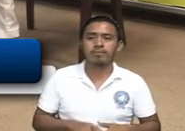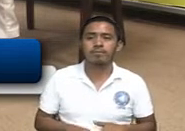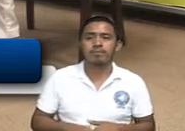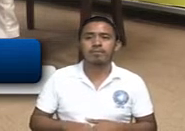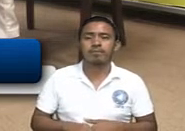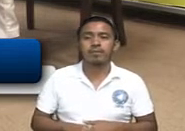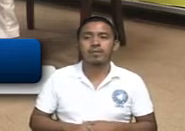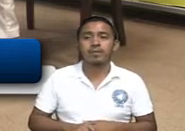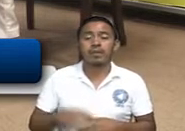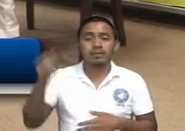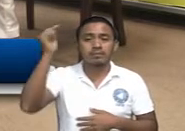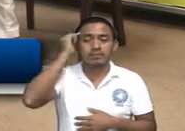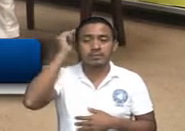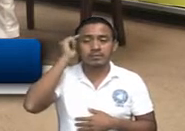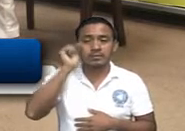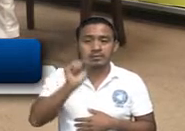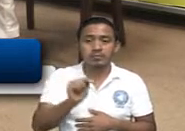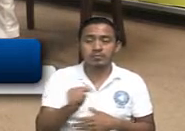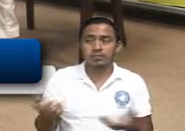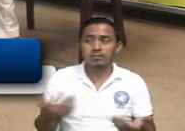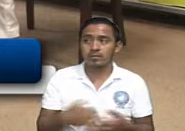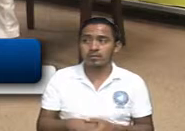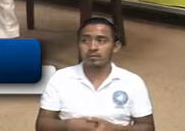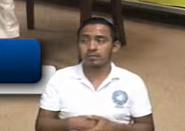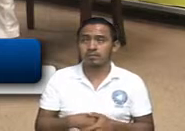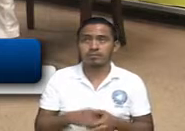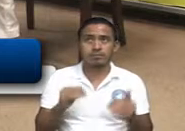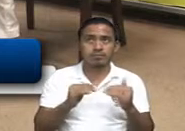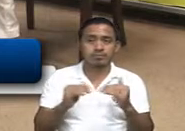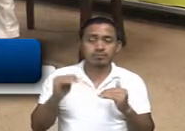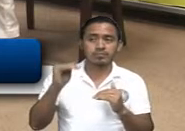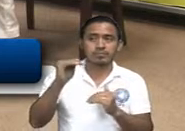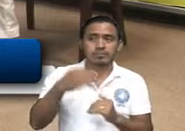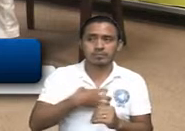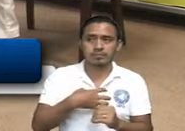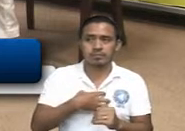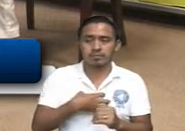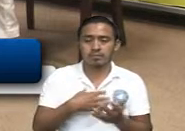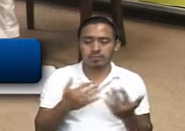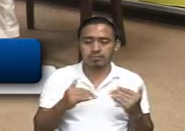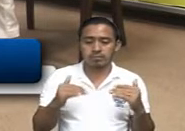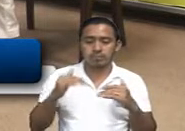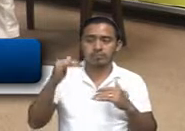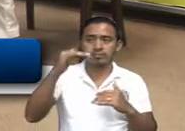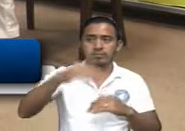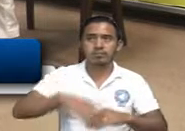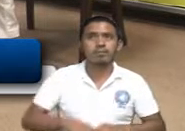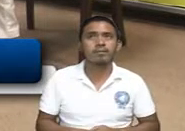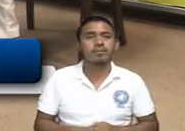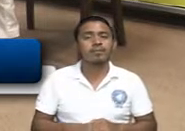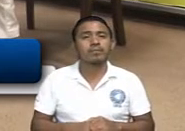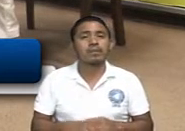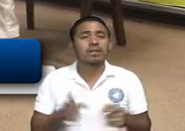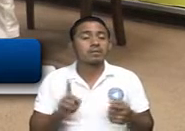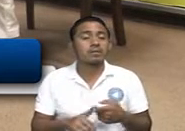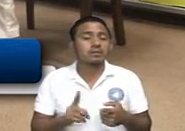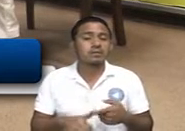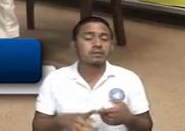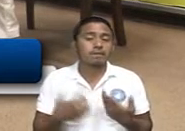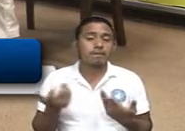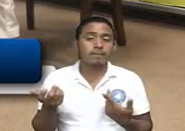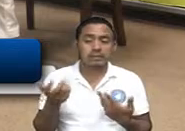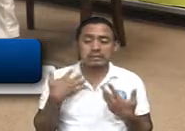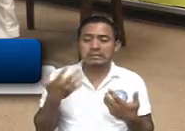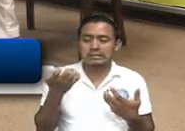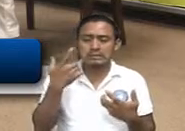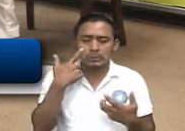alguien tiene una idea y de pronto su idea fue superada, renace y crece personalmente. Cuando alguien tuvo un intento, ya sea frustrado